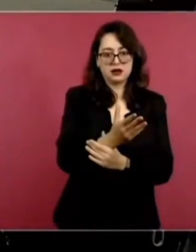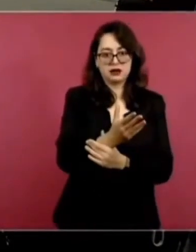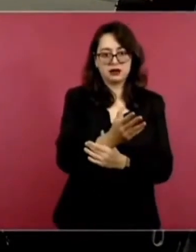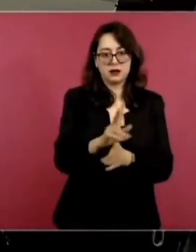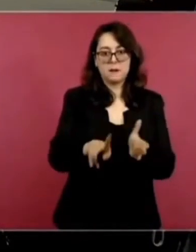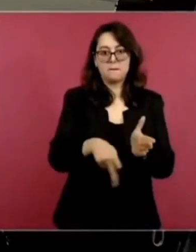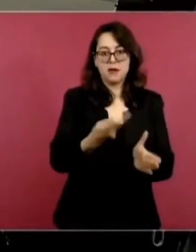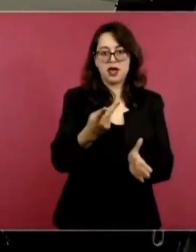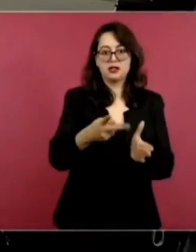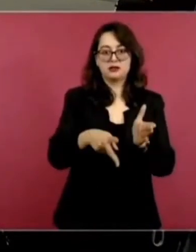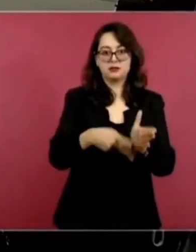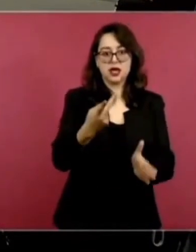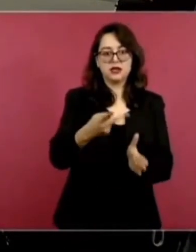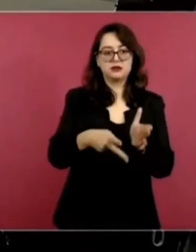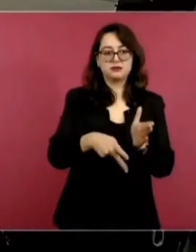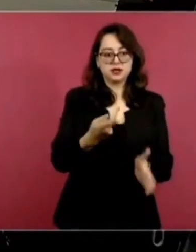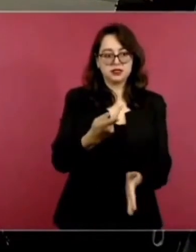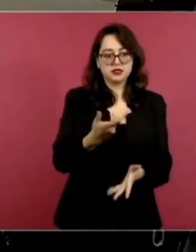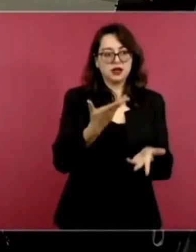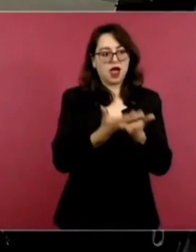fiscal enfrente a la justicia?